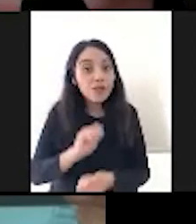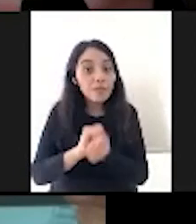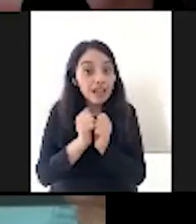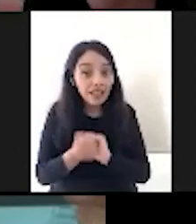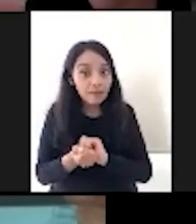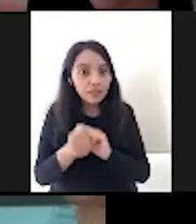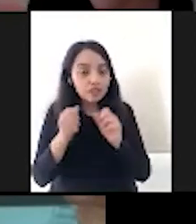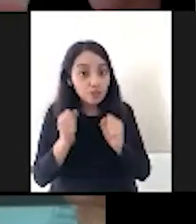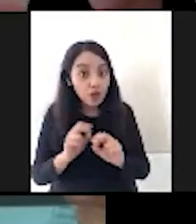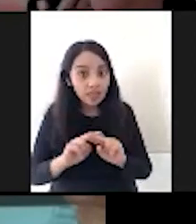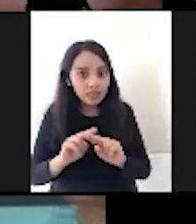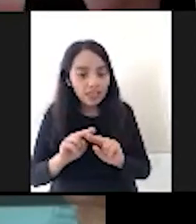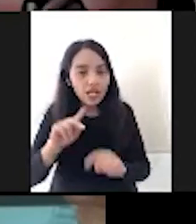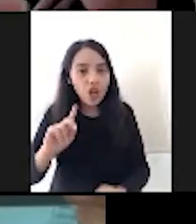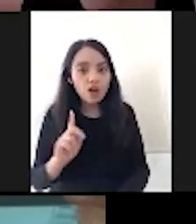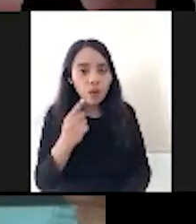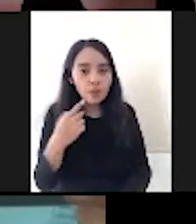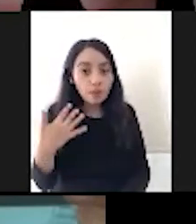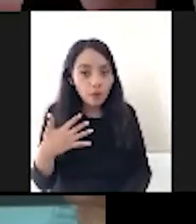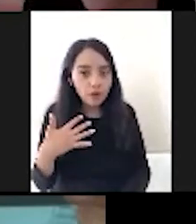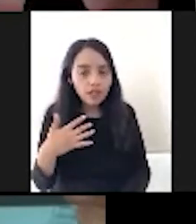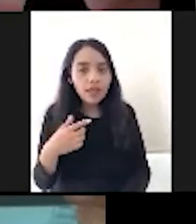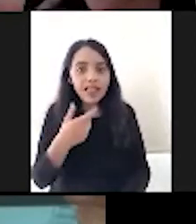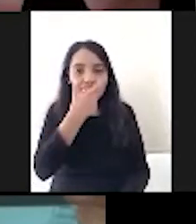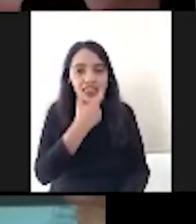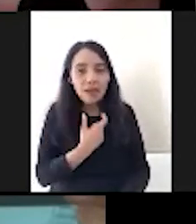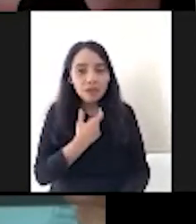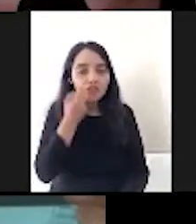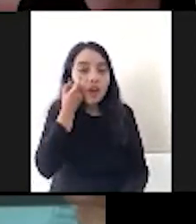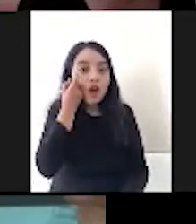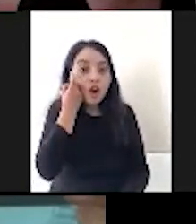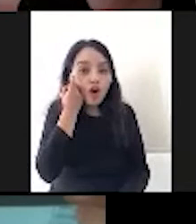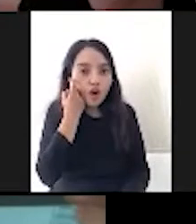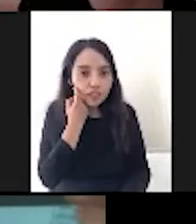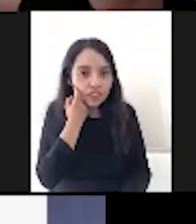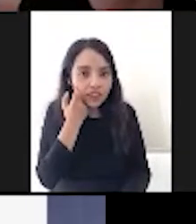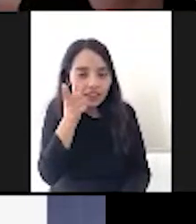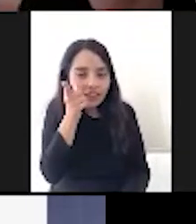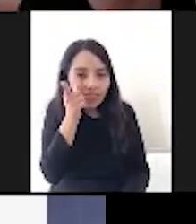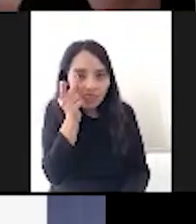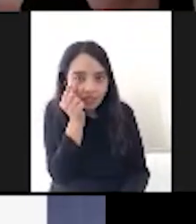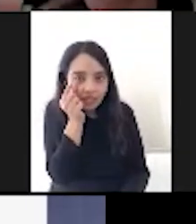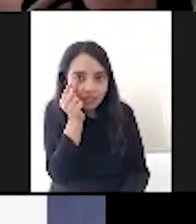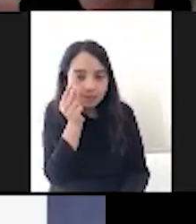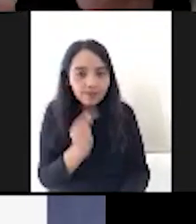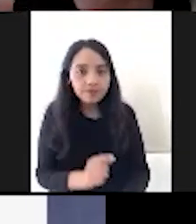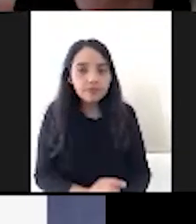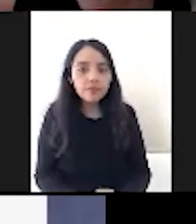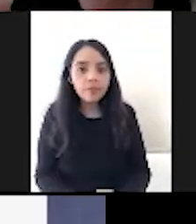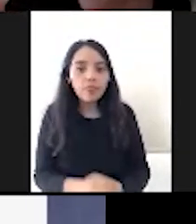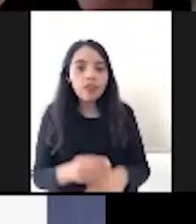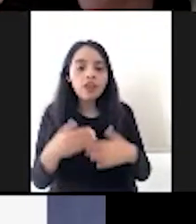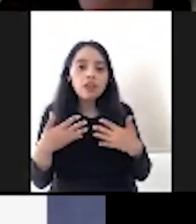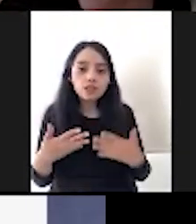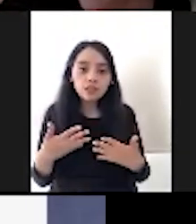clave es que la persona adquiera conciencia de su déficit visual. Entonces, lo primero